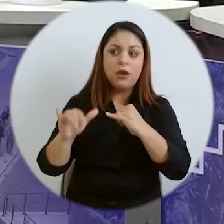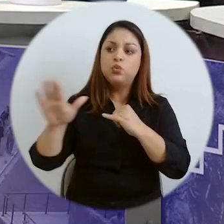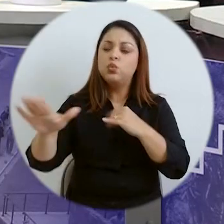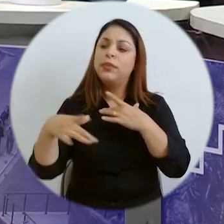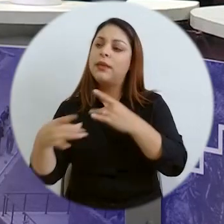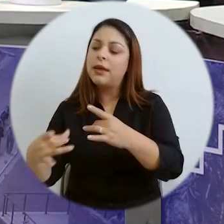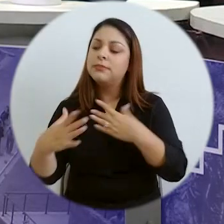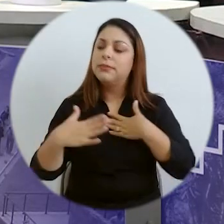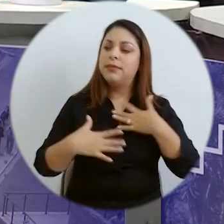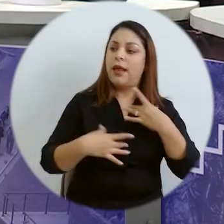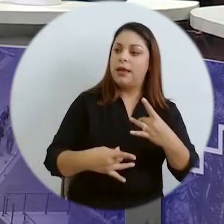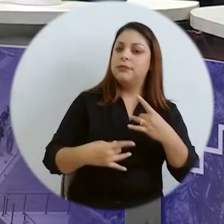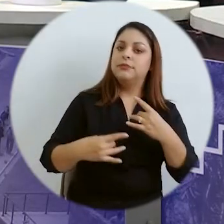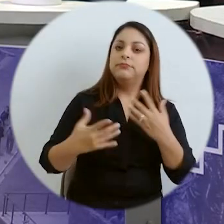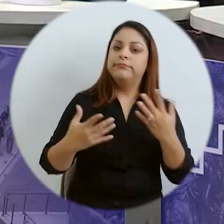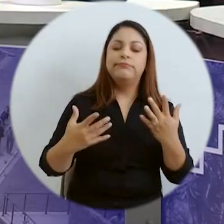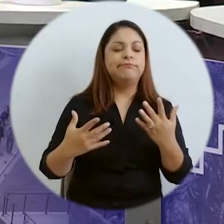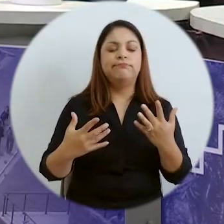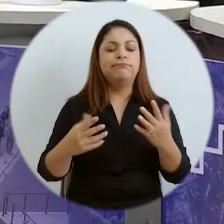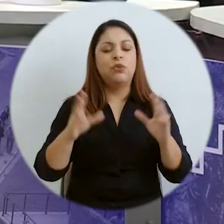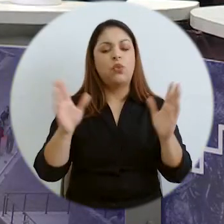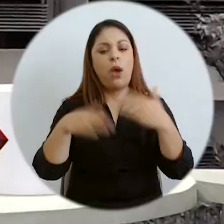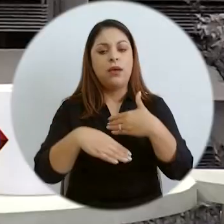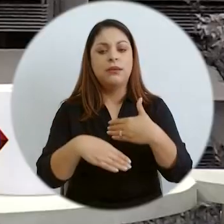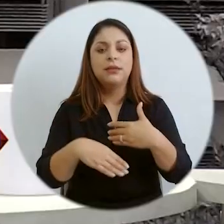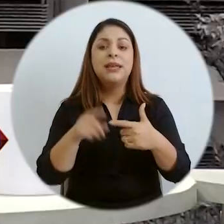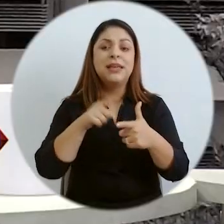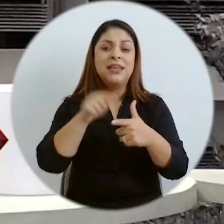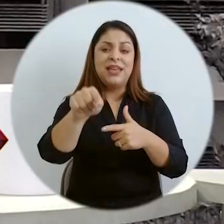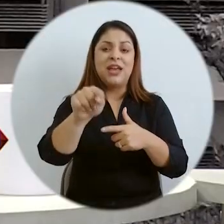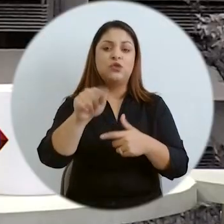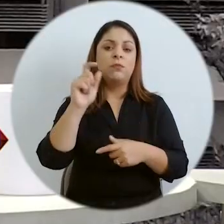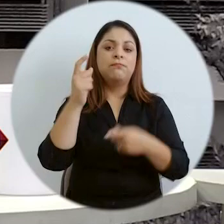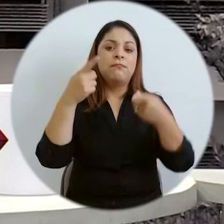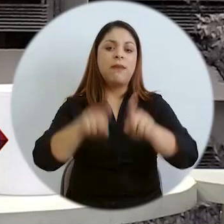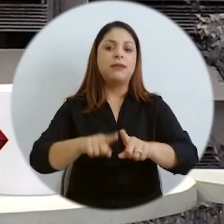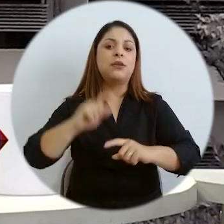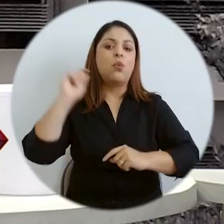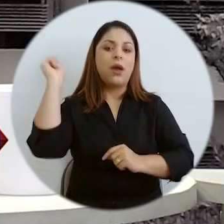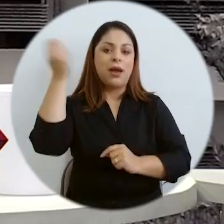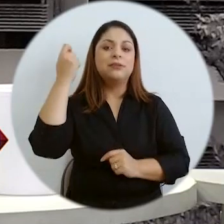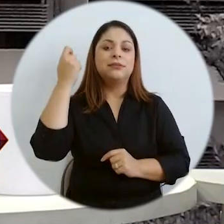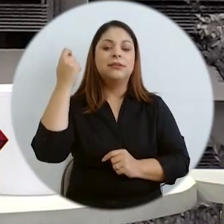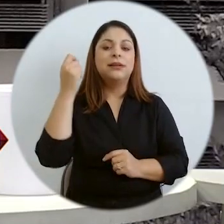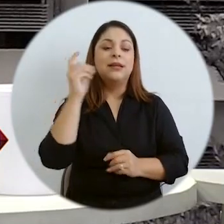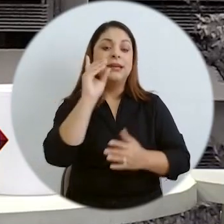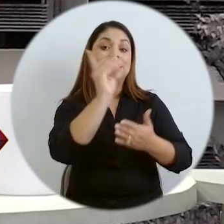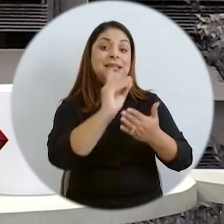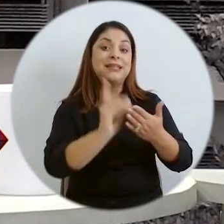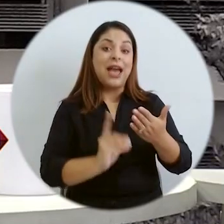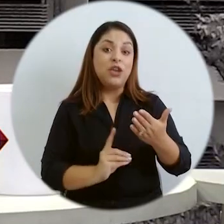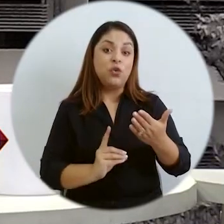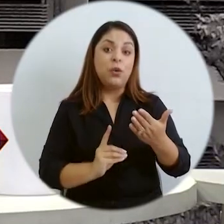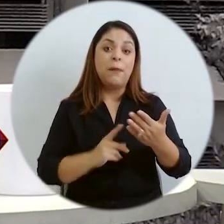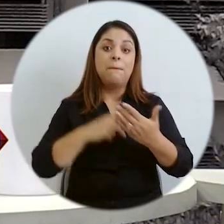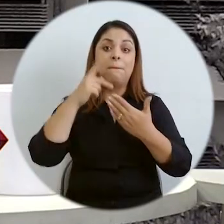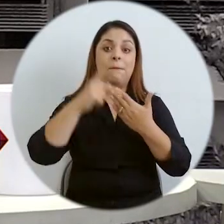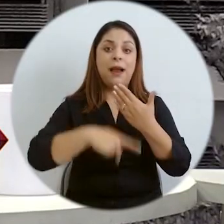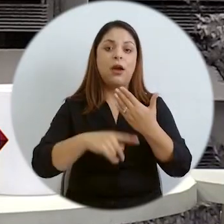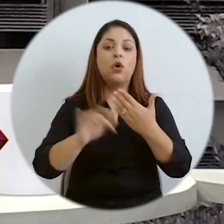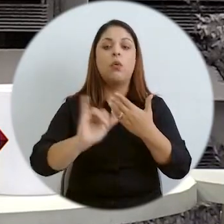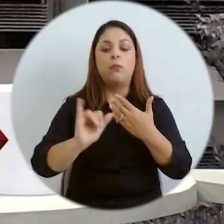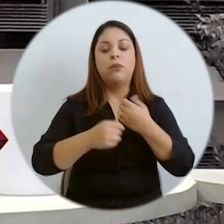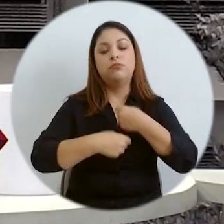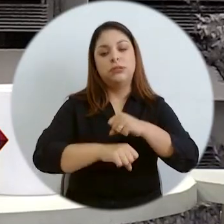que también ha sucedido mucho en Guanacaste, tanto en el diseño de planes reguladores en algunos